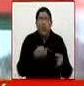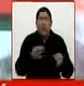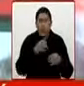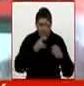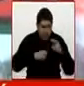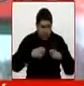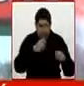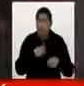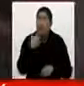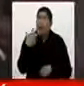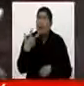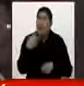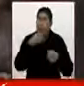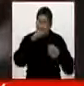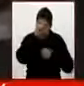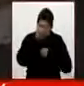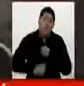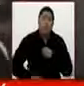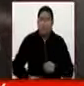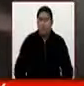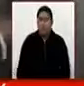tres personas heridas.